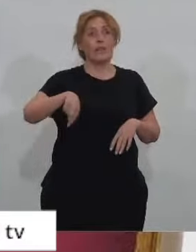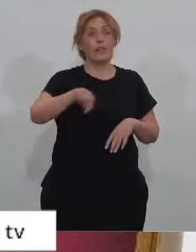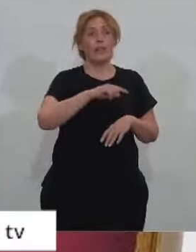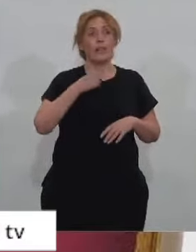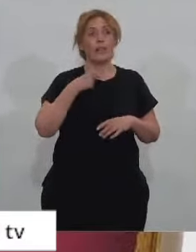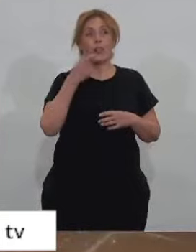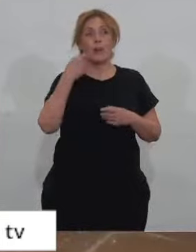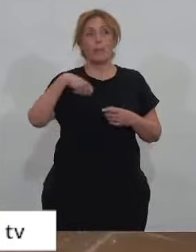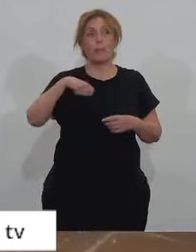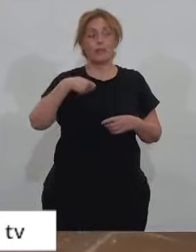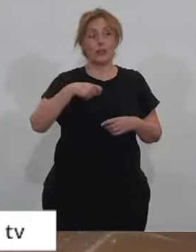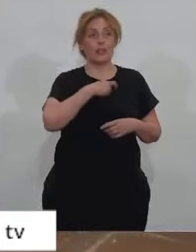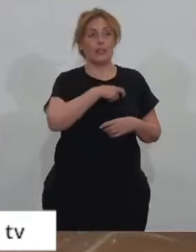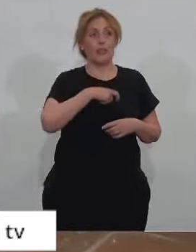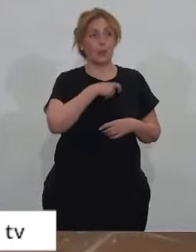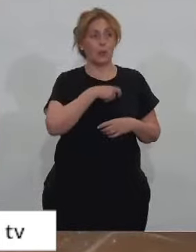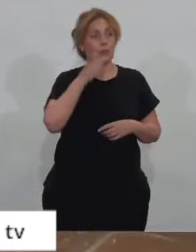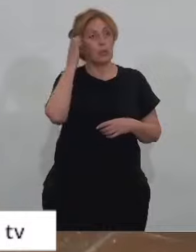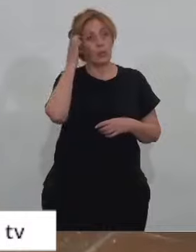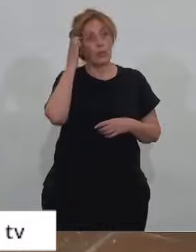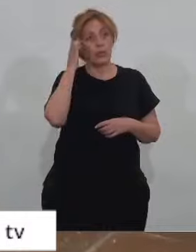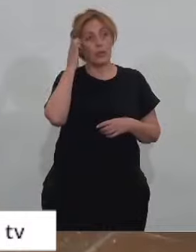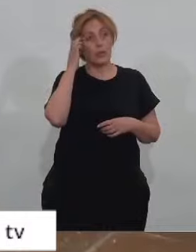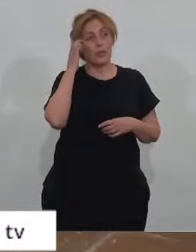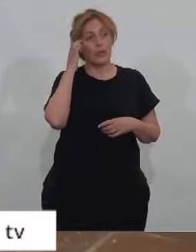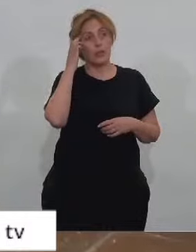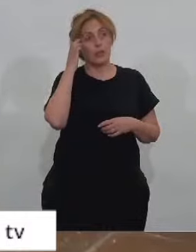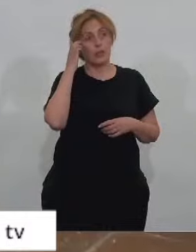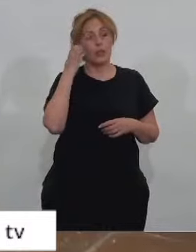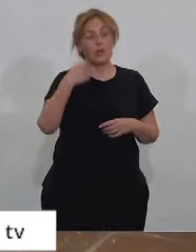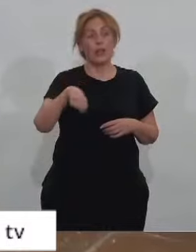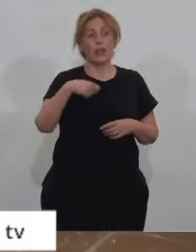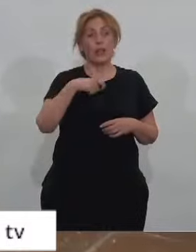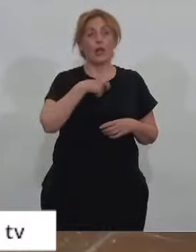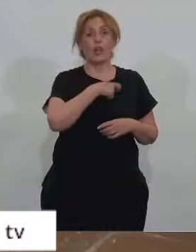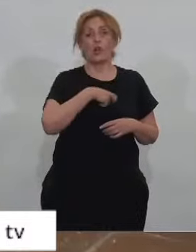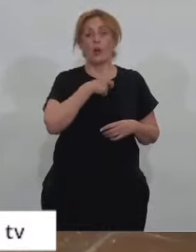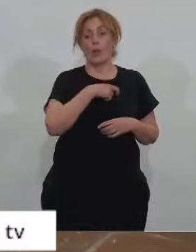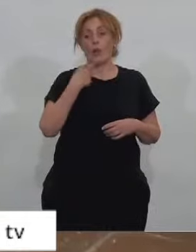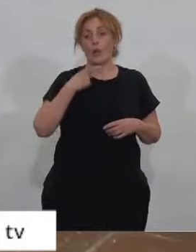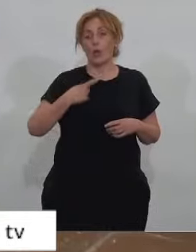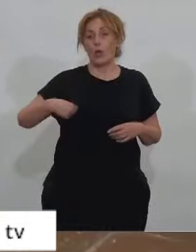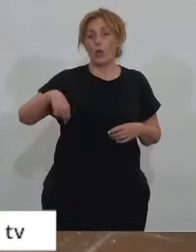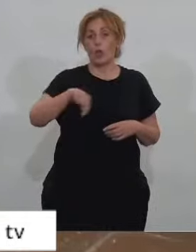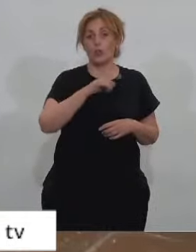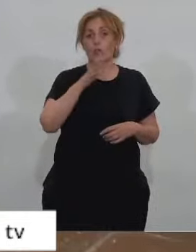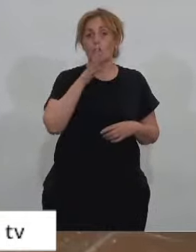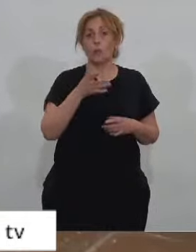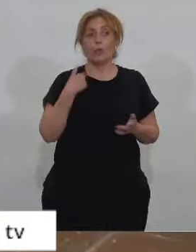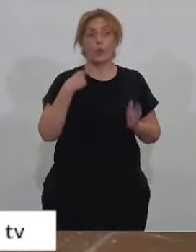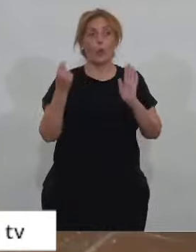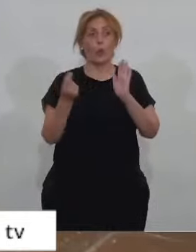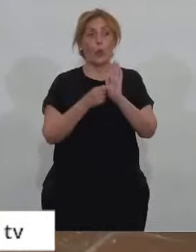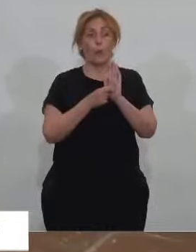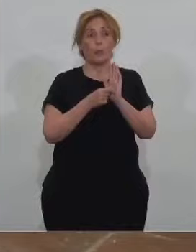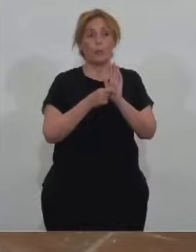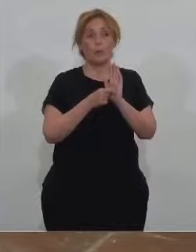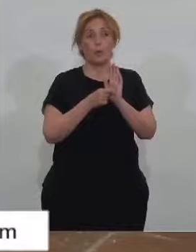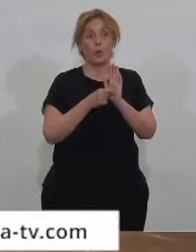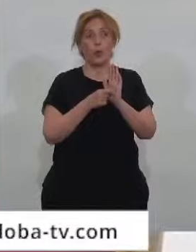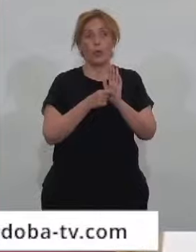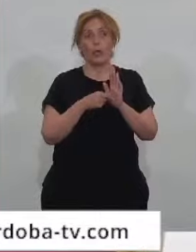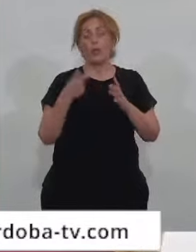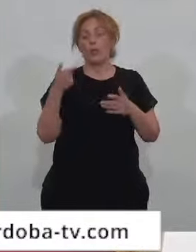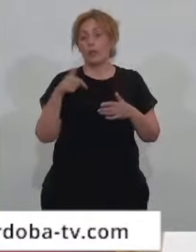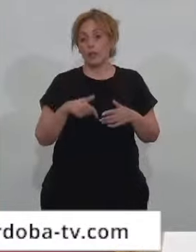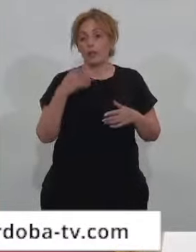el presidente de la comisión, pues nosotros, precisamente porque uno de los puntos en los que se trataba y que verdaderamente constituía